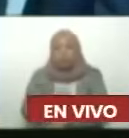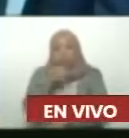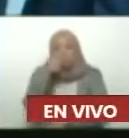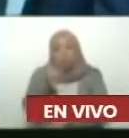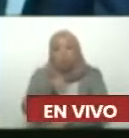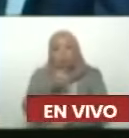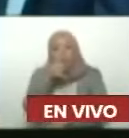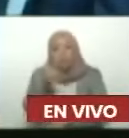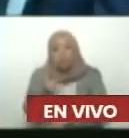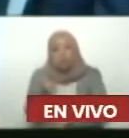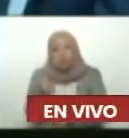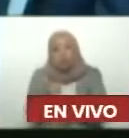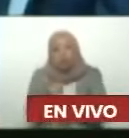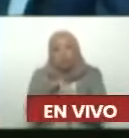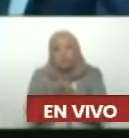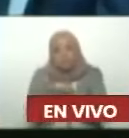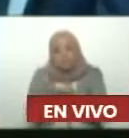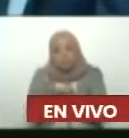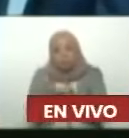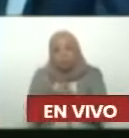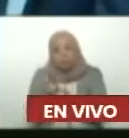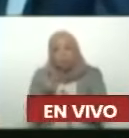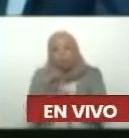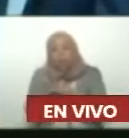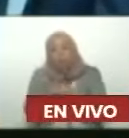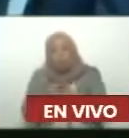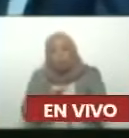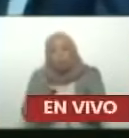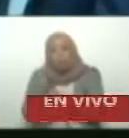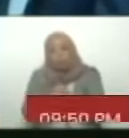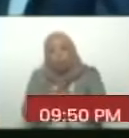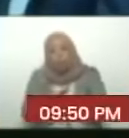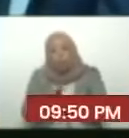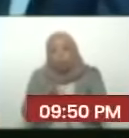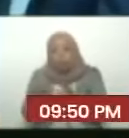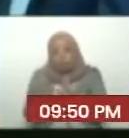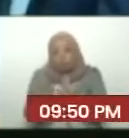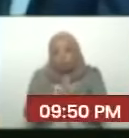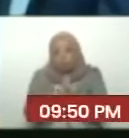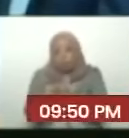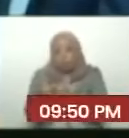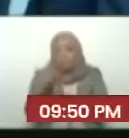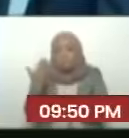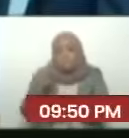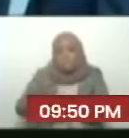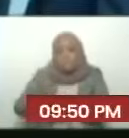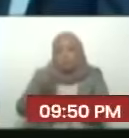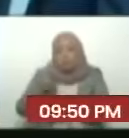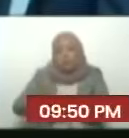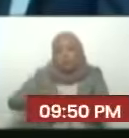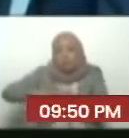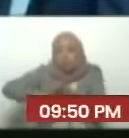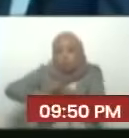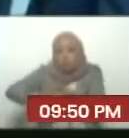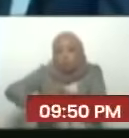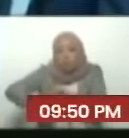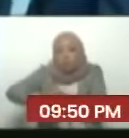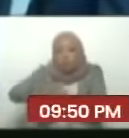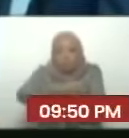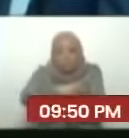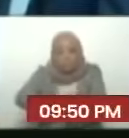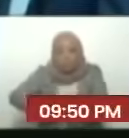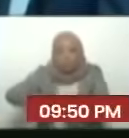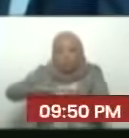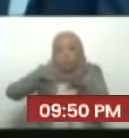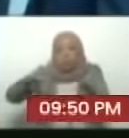Siempre le dije, Maradona, cuídate. Eres un símbolo, Maradona, cuídate. Eres un símbolo para millones en el